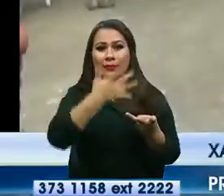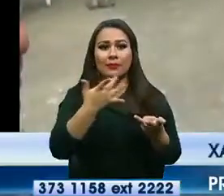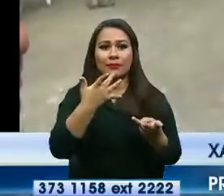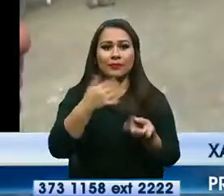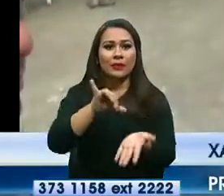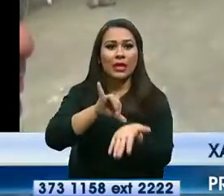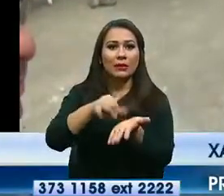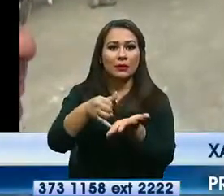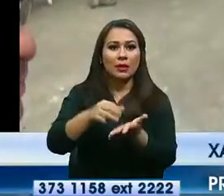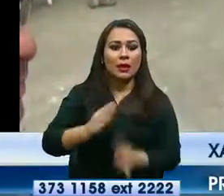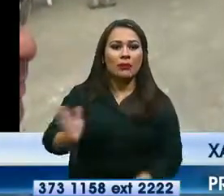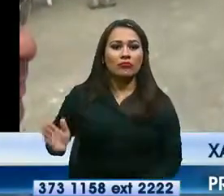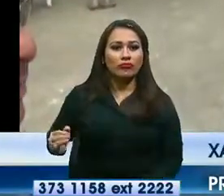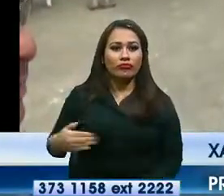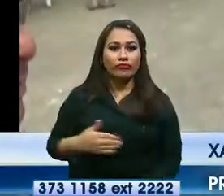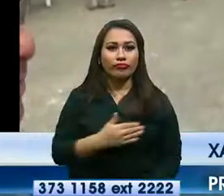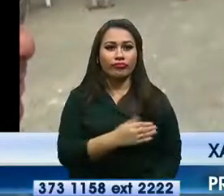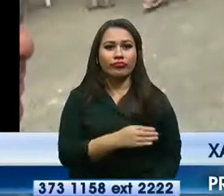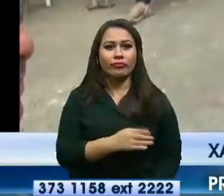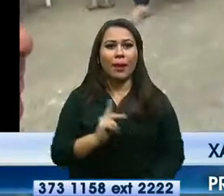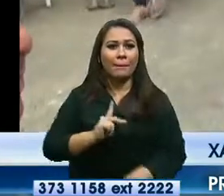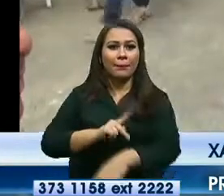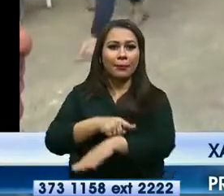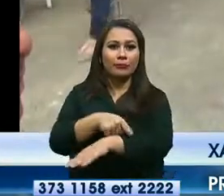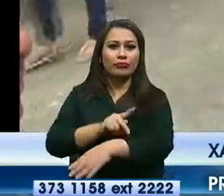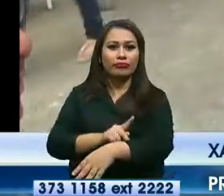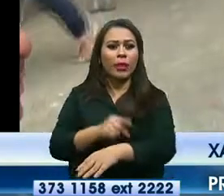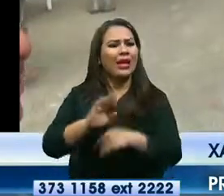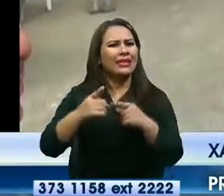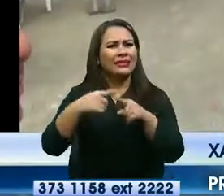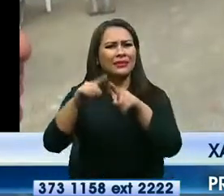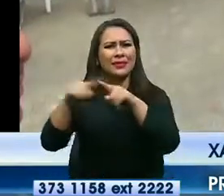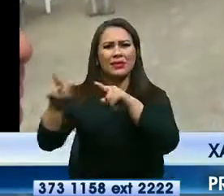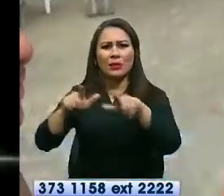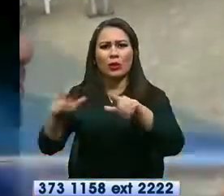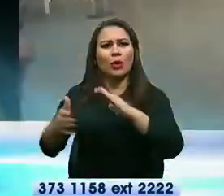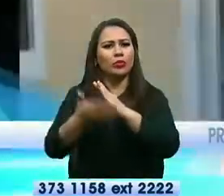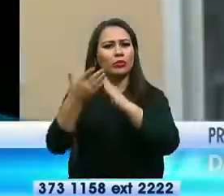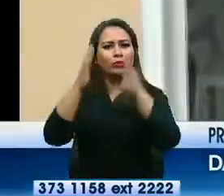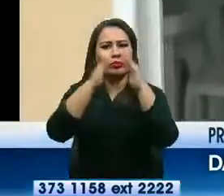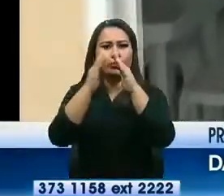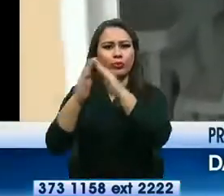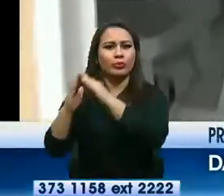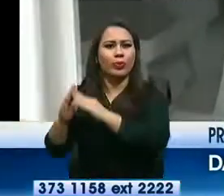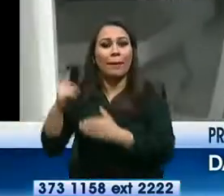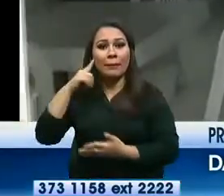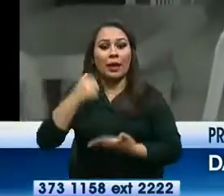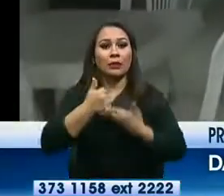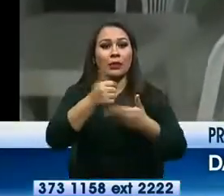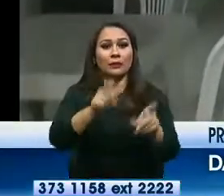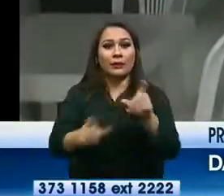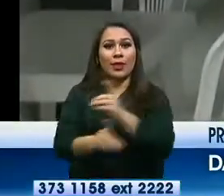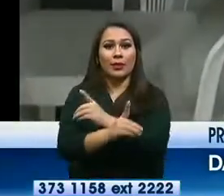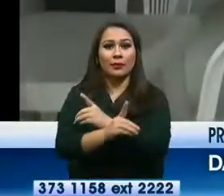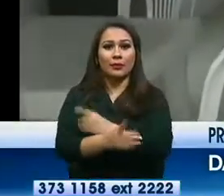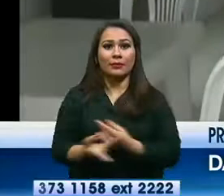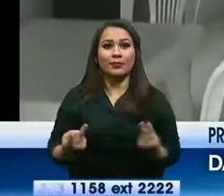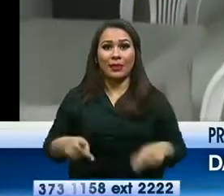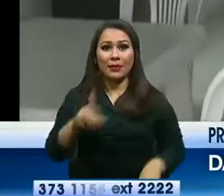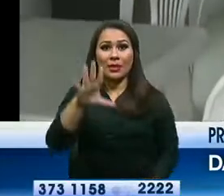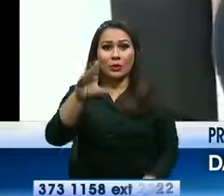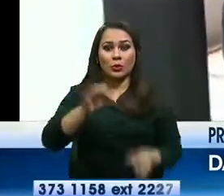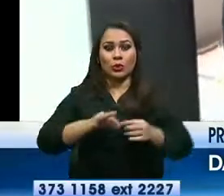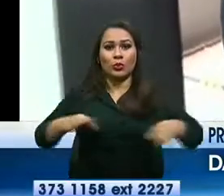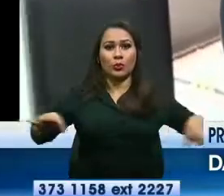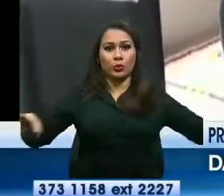Jaramijó, Bahía, Pedernales, todos esos sectores se construyeron casas. Los beneficiados recibieron una casa de 50 metros